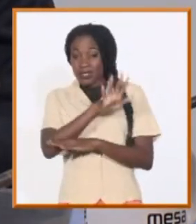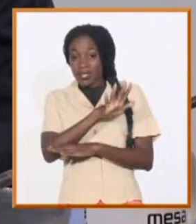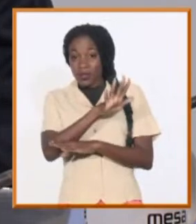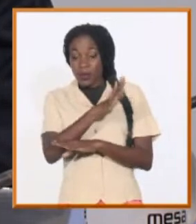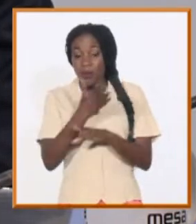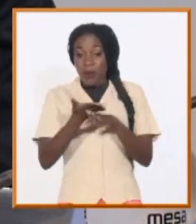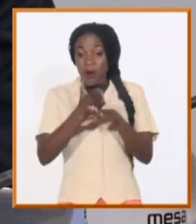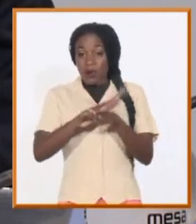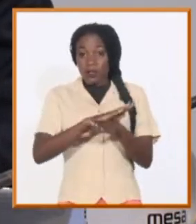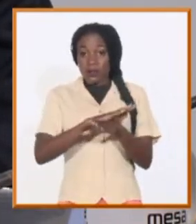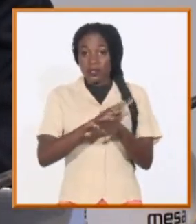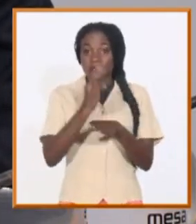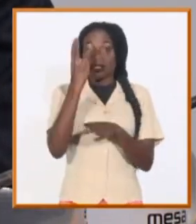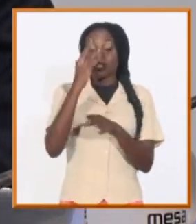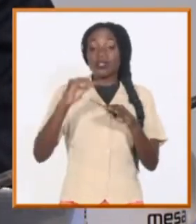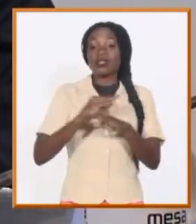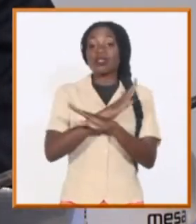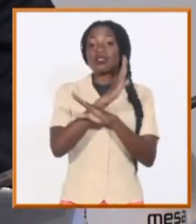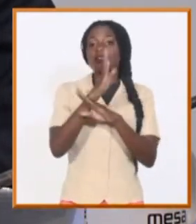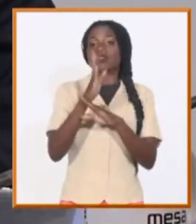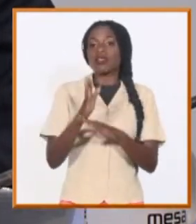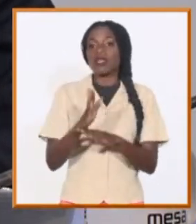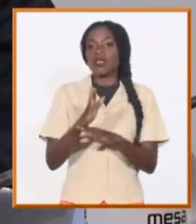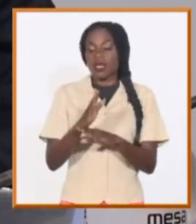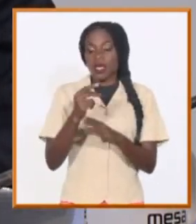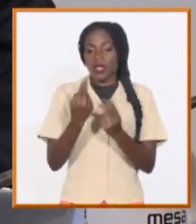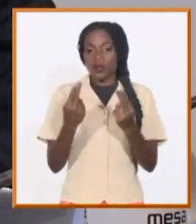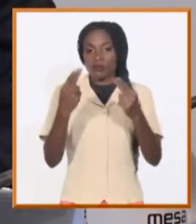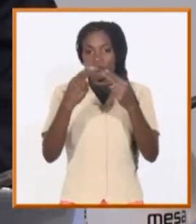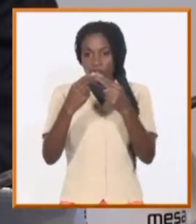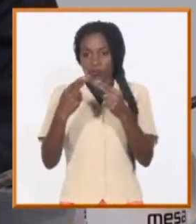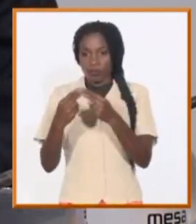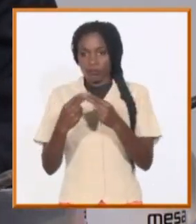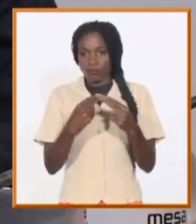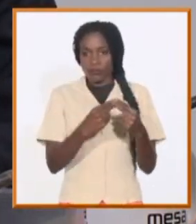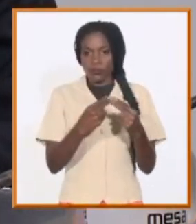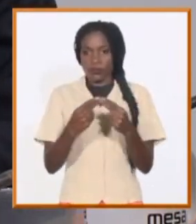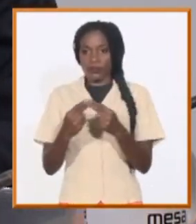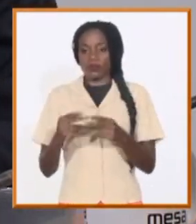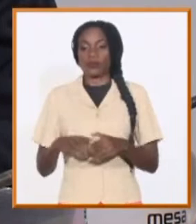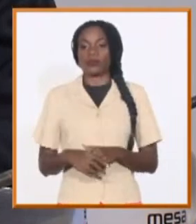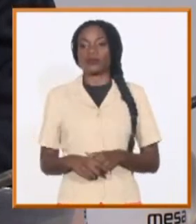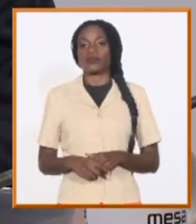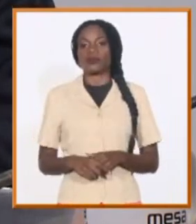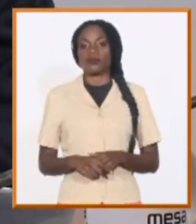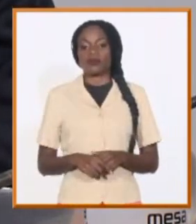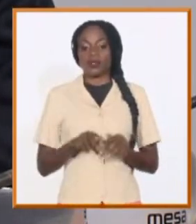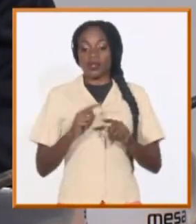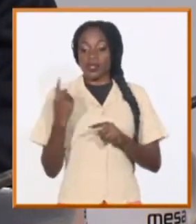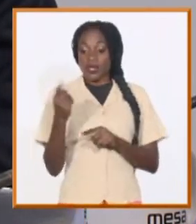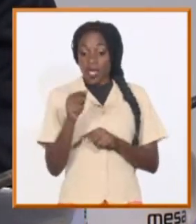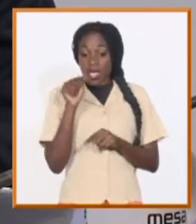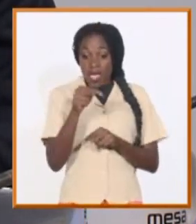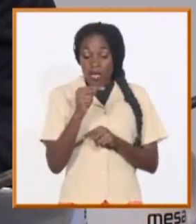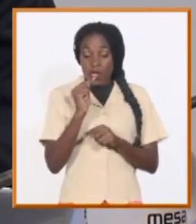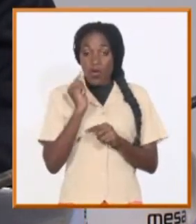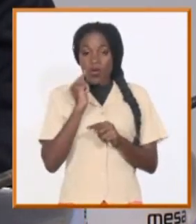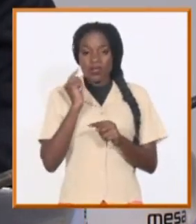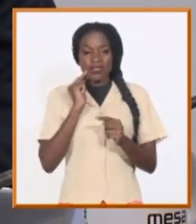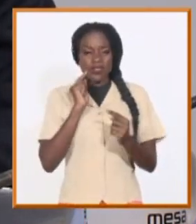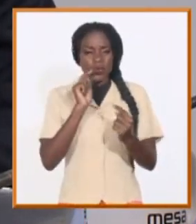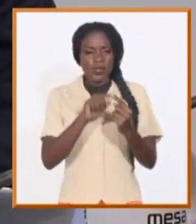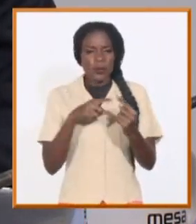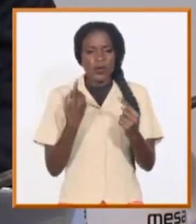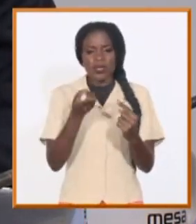la tercera jornada de competiciones. Íbamos por un pronóstico entre 18 y 22 y se